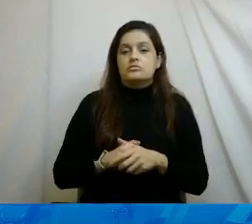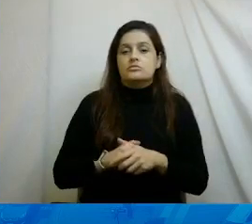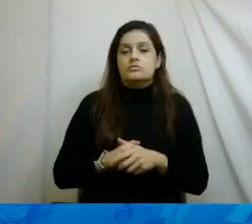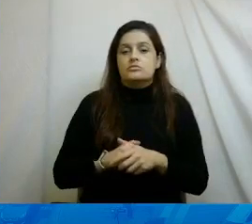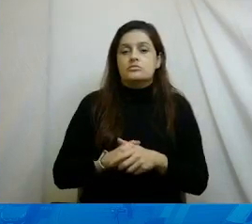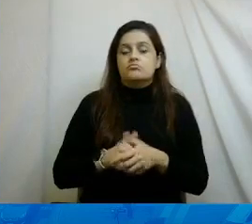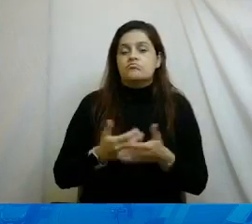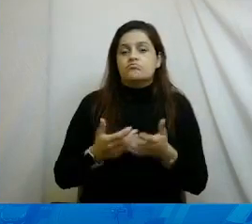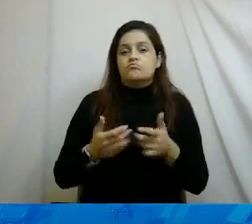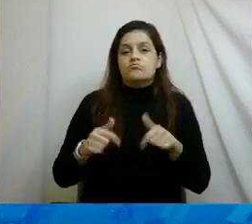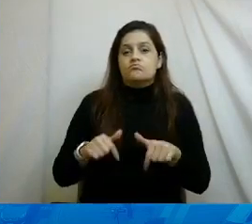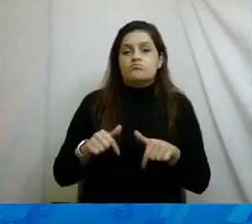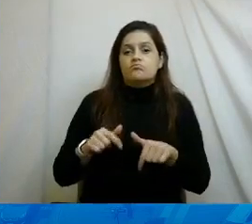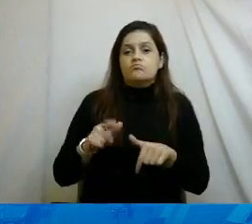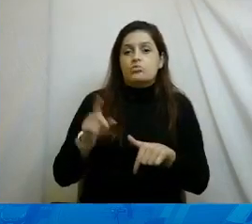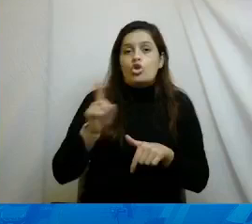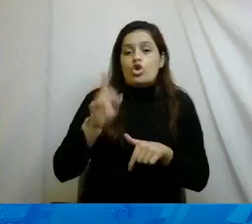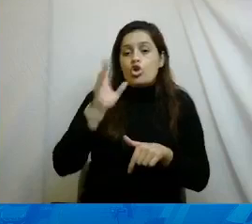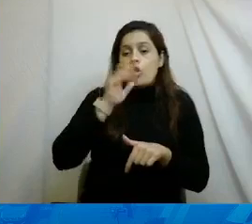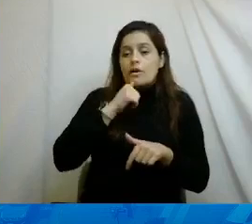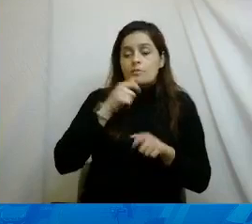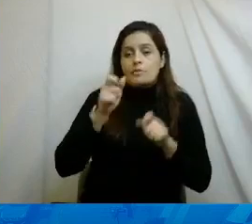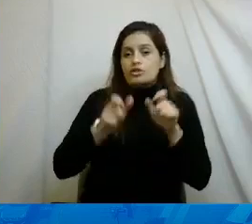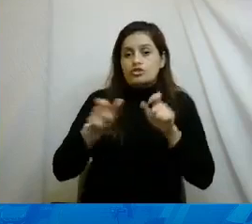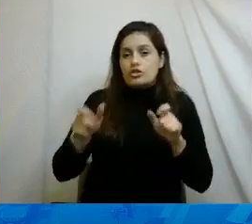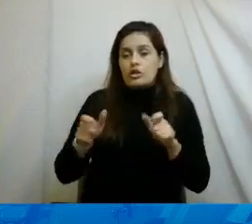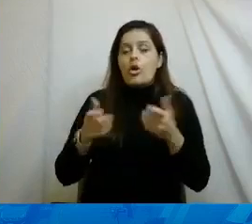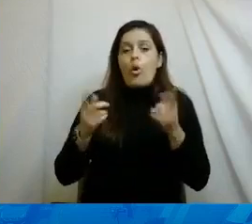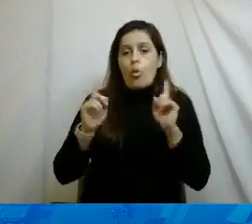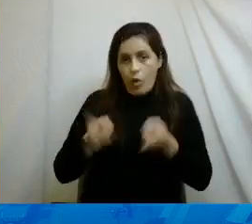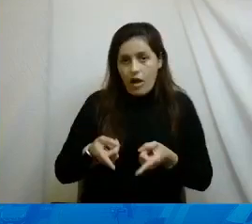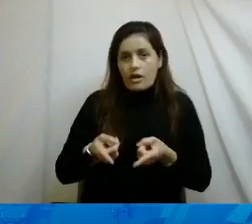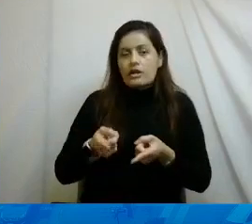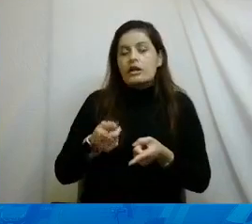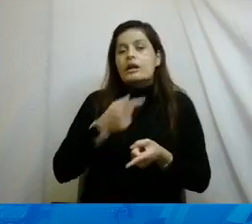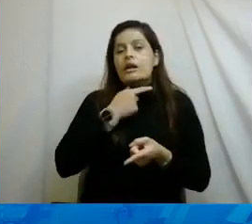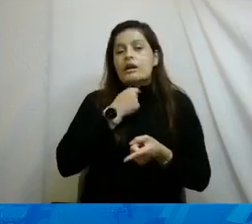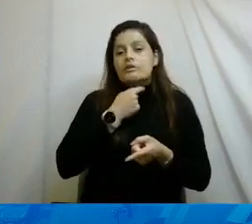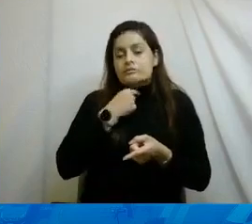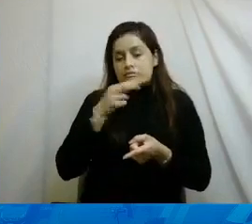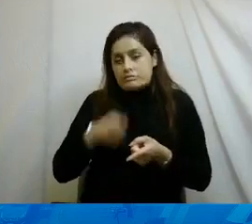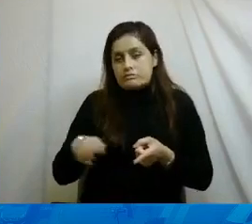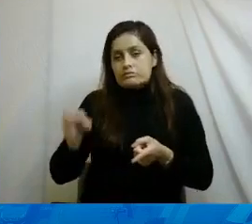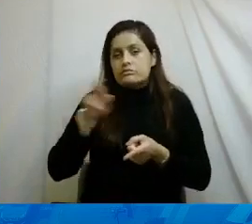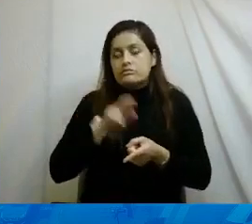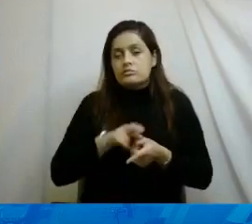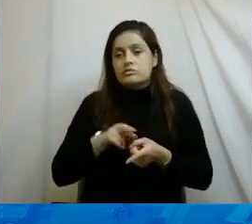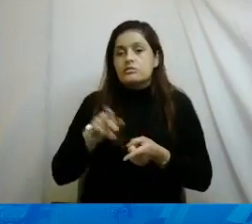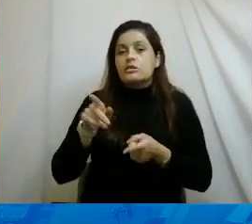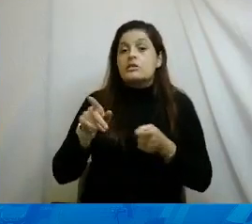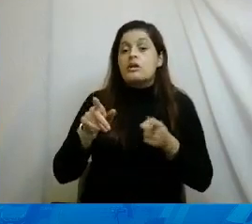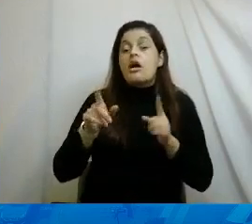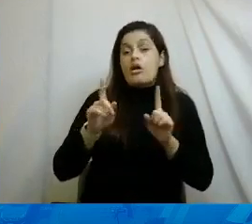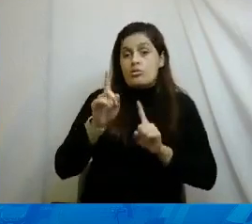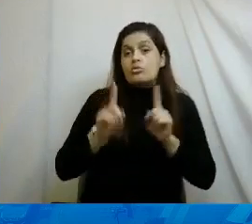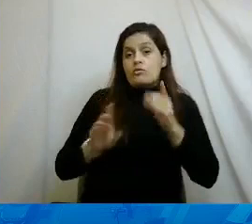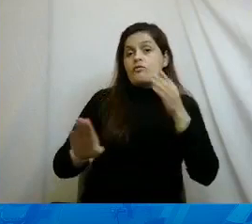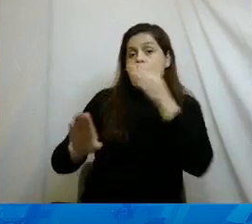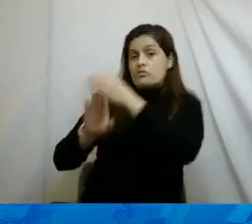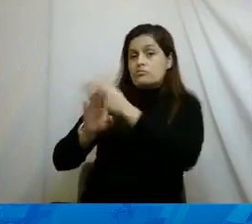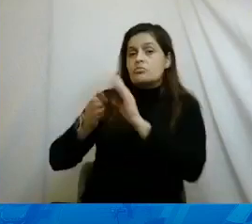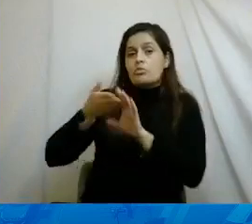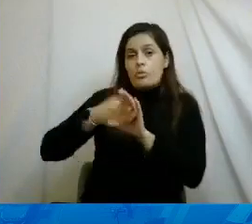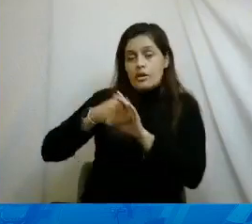administrativas, no podemos contratar a más personas. Aún así, insisto, el equipo de inspección está recurriendo a Pomaire a realizar las inspecciones.